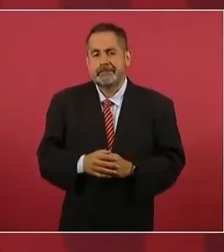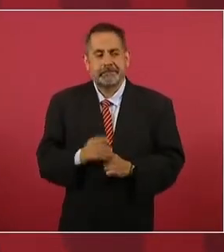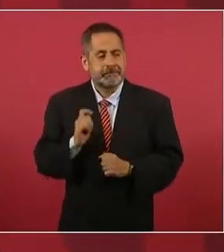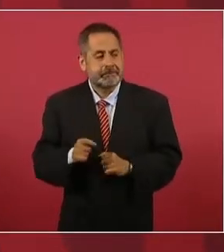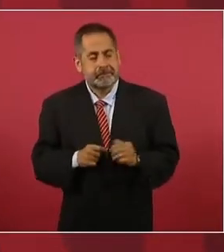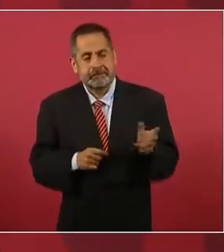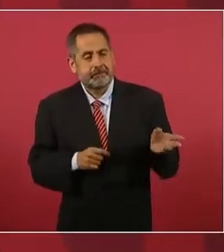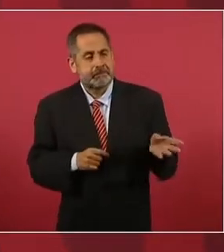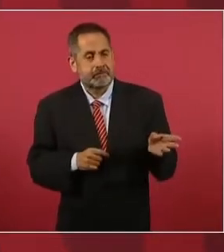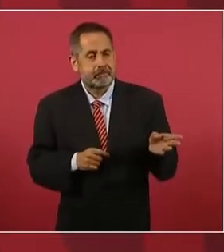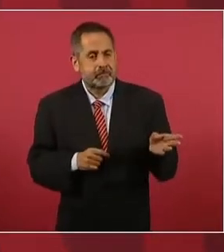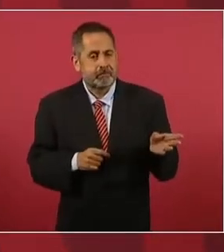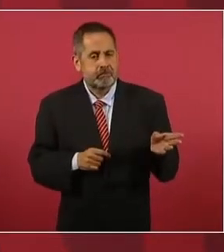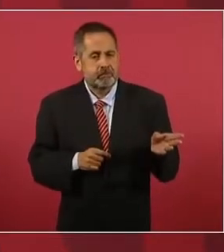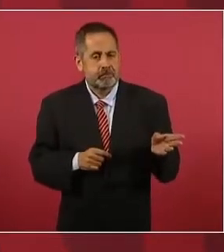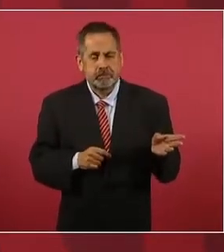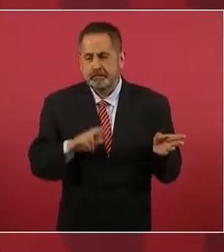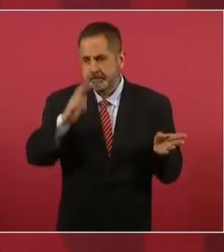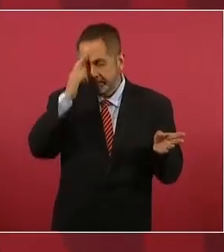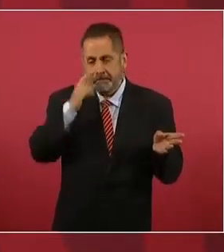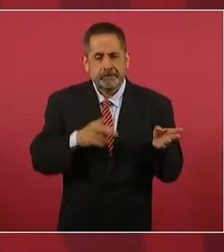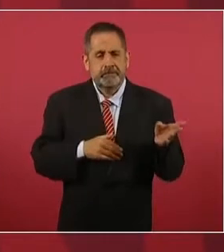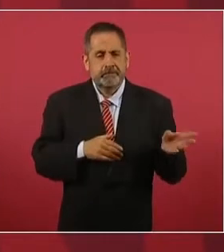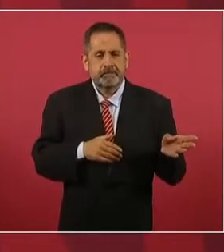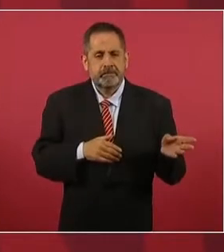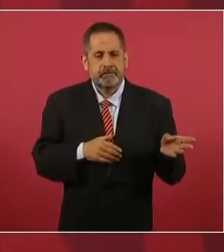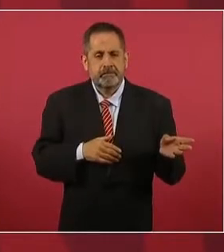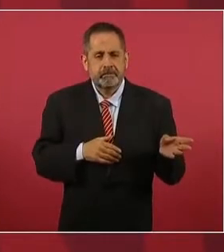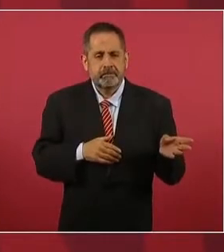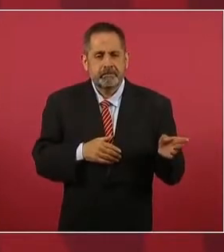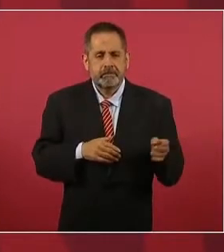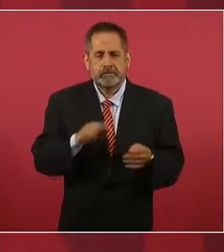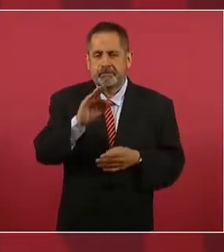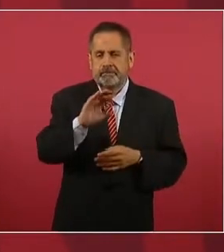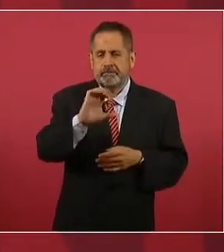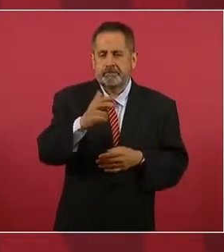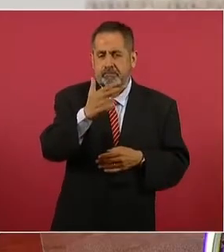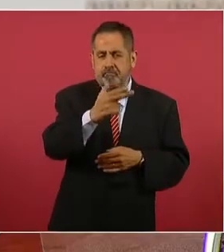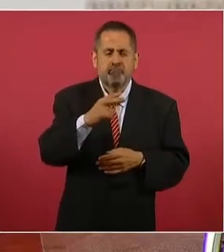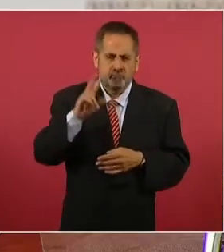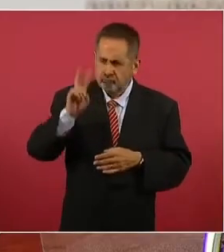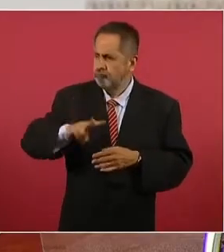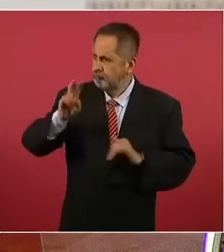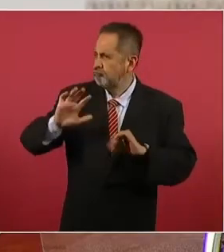pues recordar de que ofreció Calderón hacer una refinería,